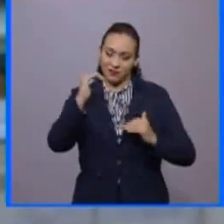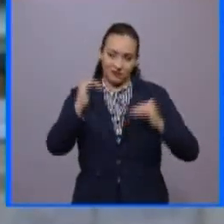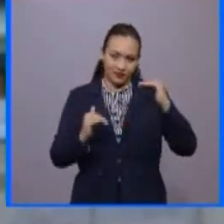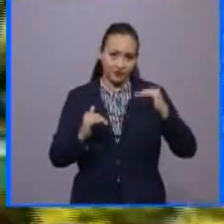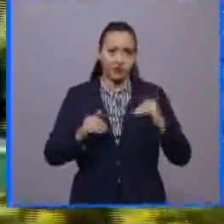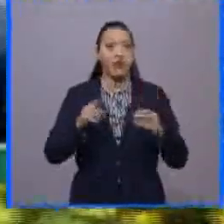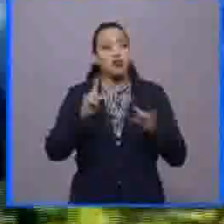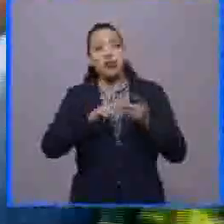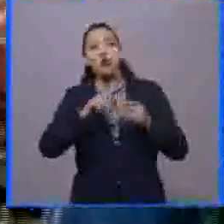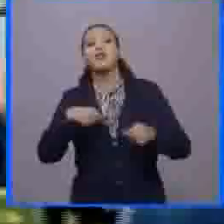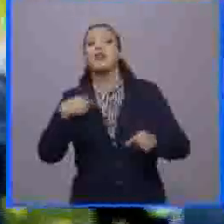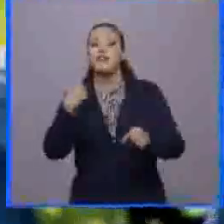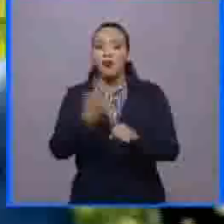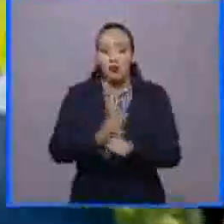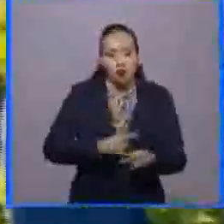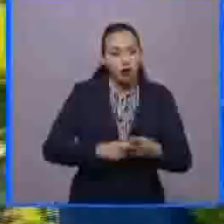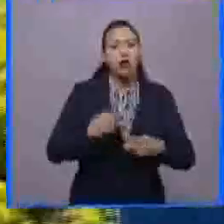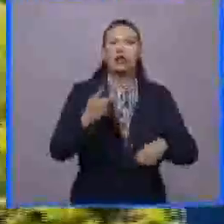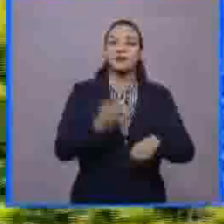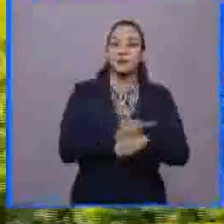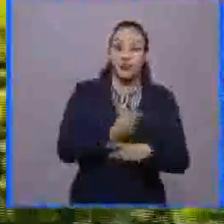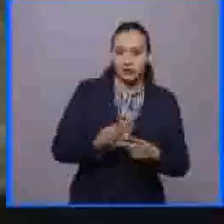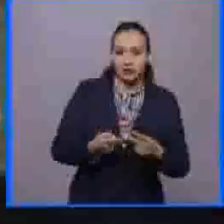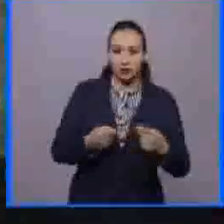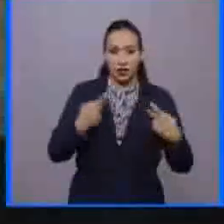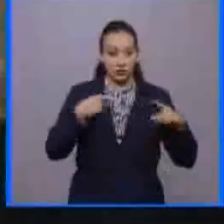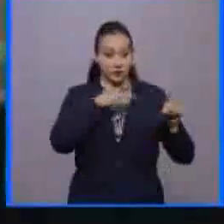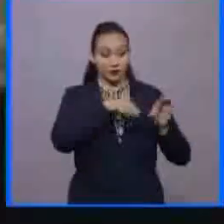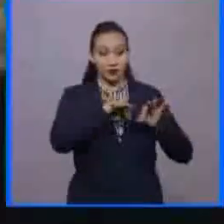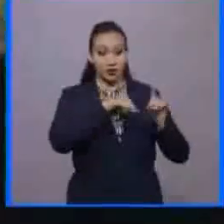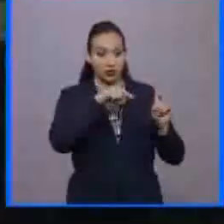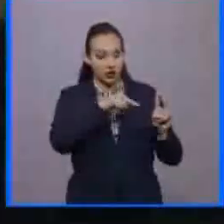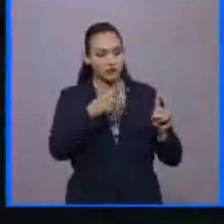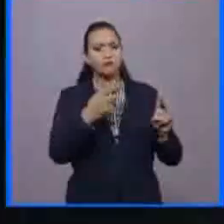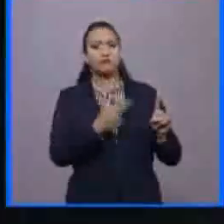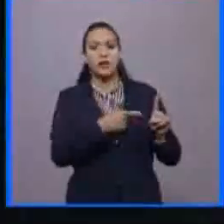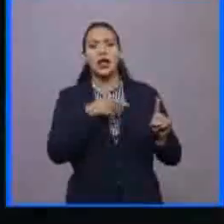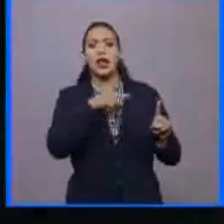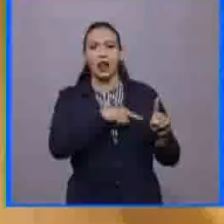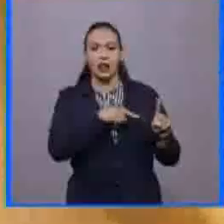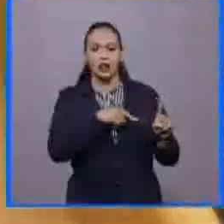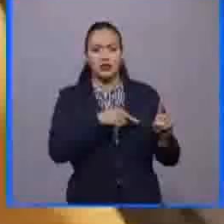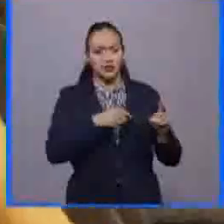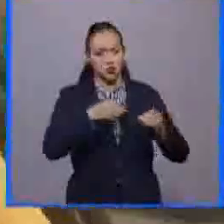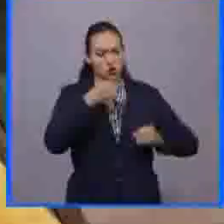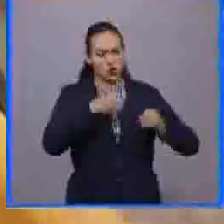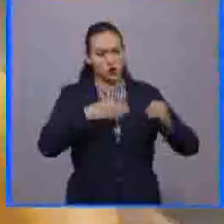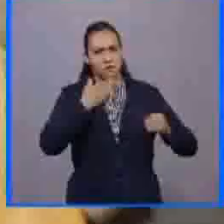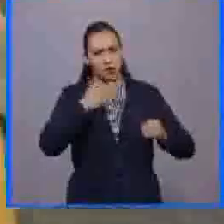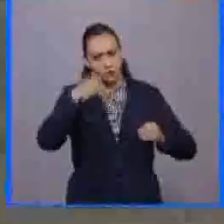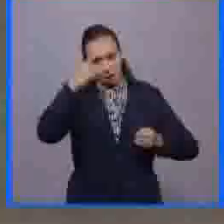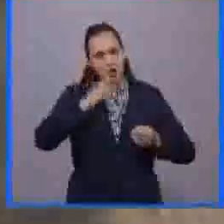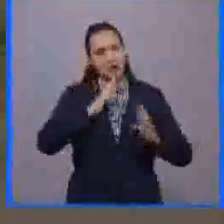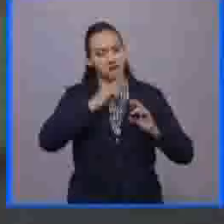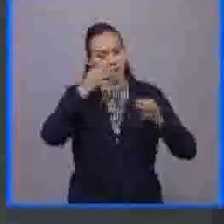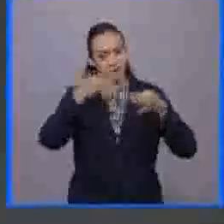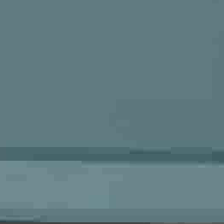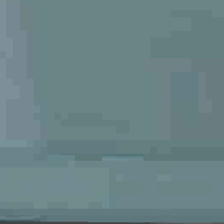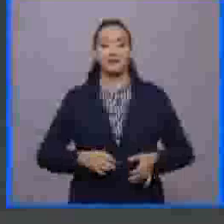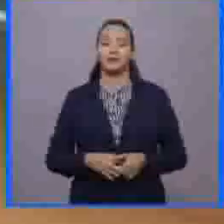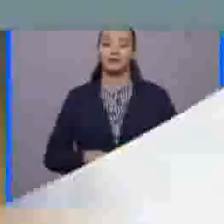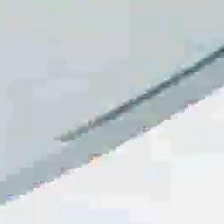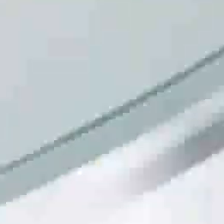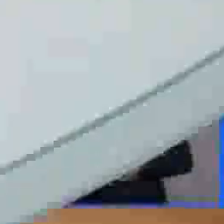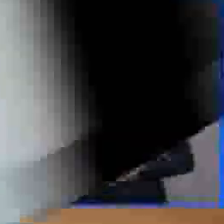los hechos y respetar las garantías de la persona trabajadora, con el fin de emitir una resolución adecuada.